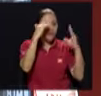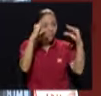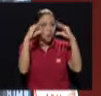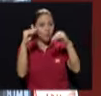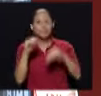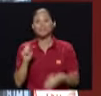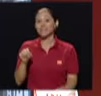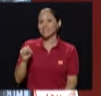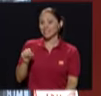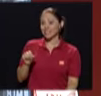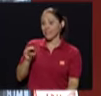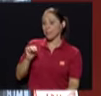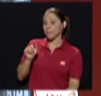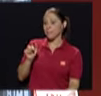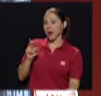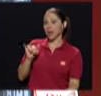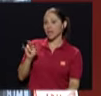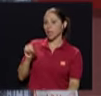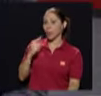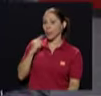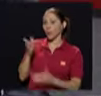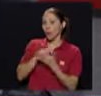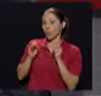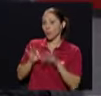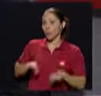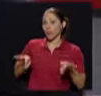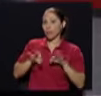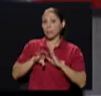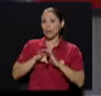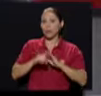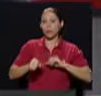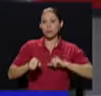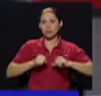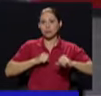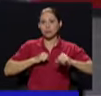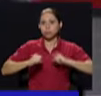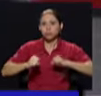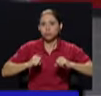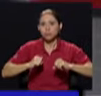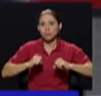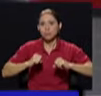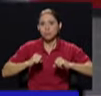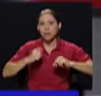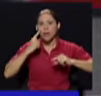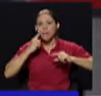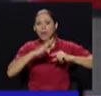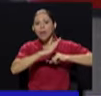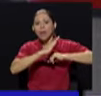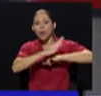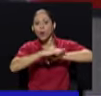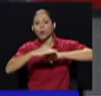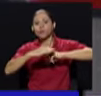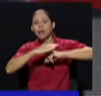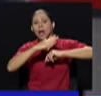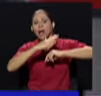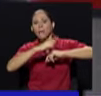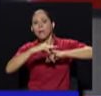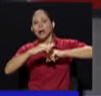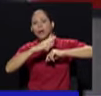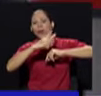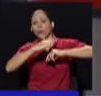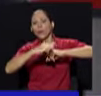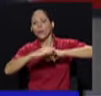vez en cuando. Y Marino hizo algo, mencionó algo muy importante. Si ocurre un terremoto y la gente ve que el mar se retiró, puede ser por dos cosas,